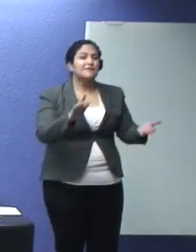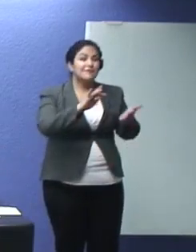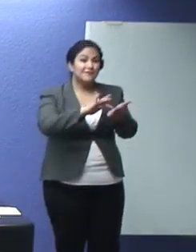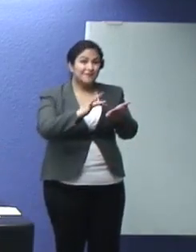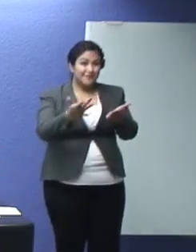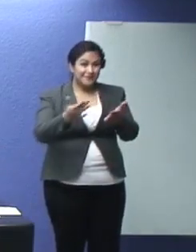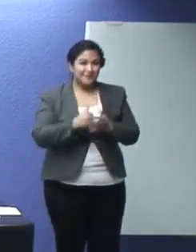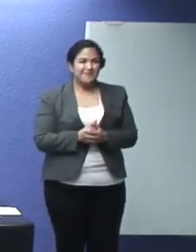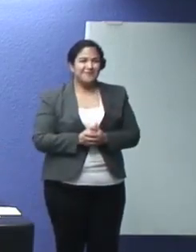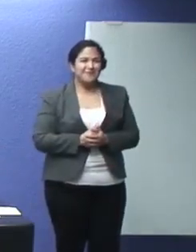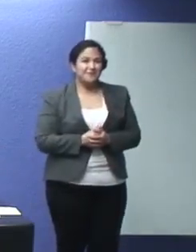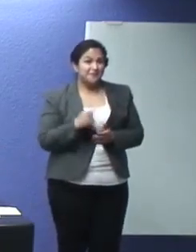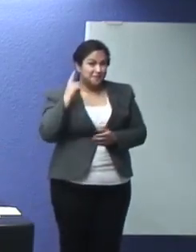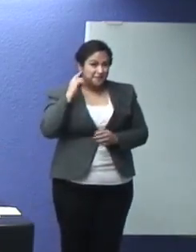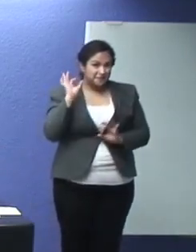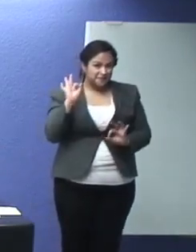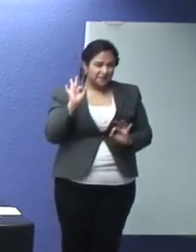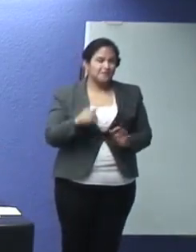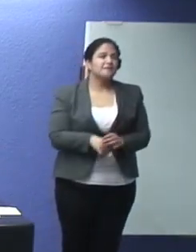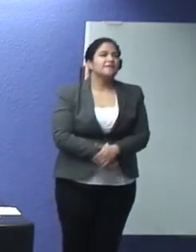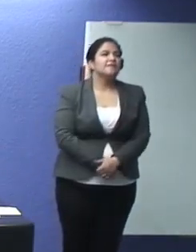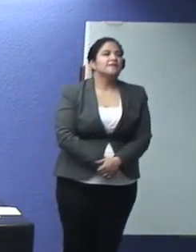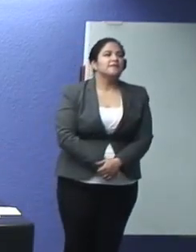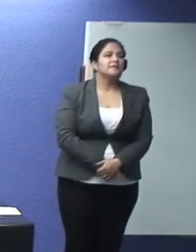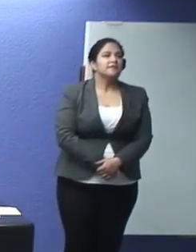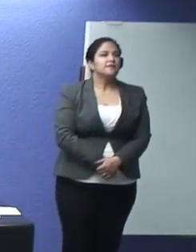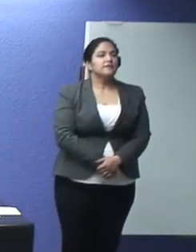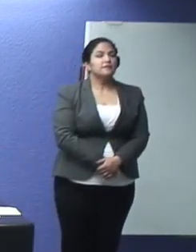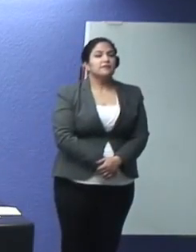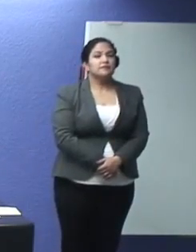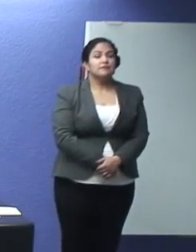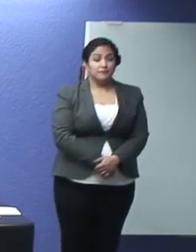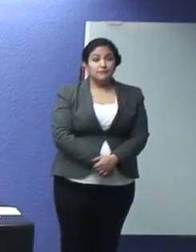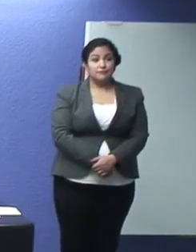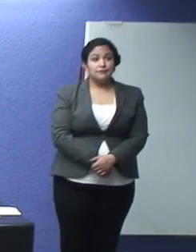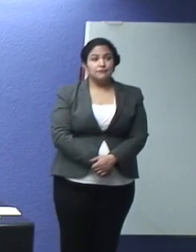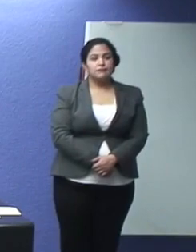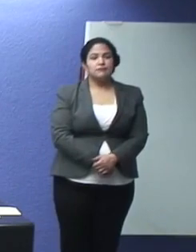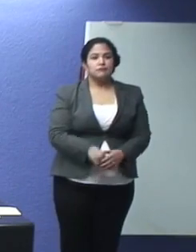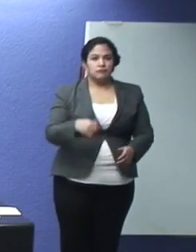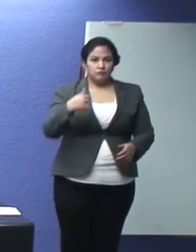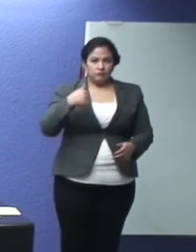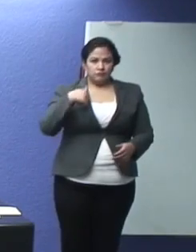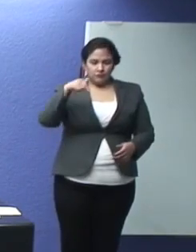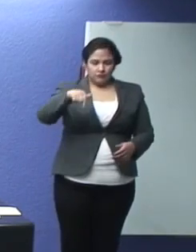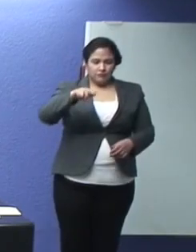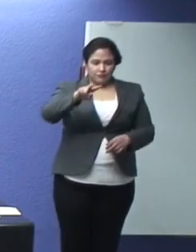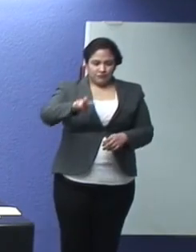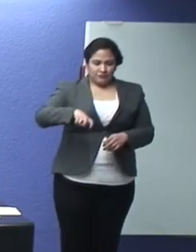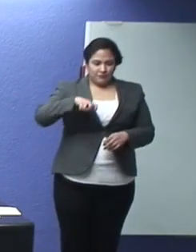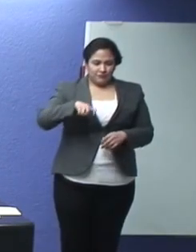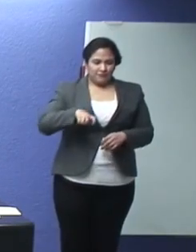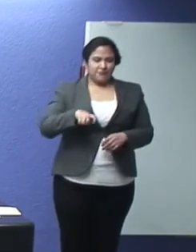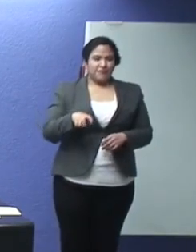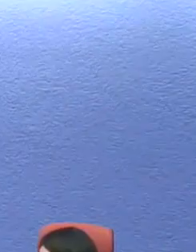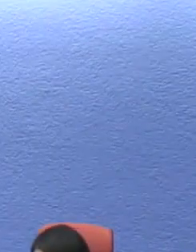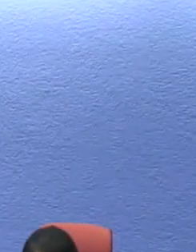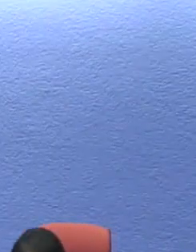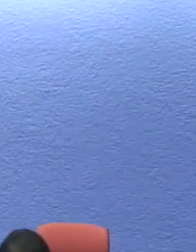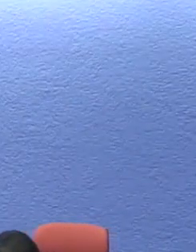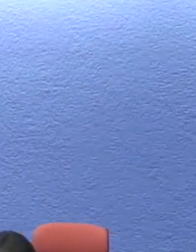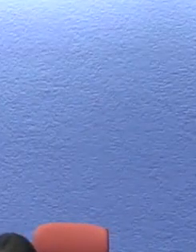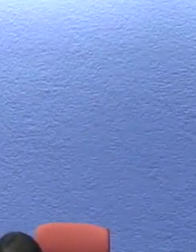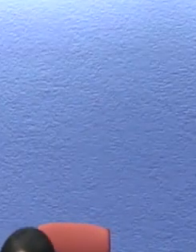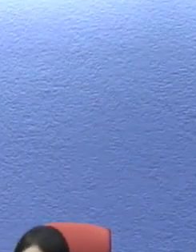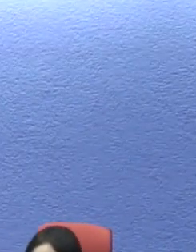¿Sí me oyen? Ah, sí, sí me oyen. Pues bueno, a mí me ha tocado moderar esta mesa, cosa que me da mucho gusto, y no quiero quitarles mucho